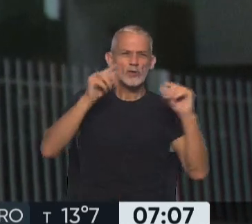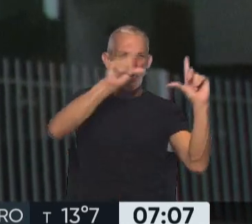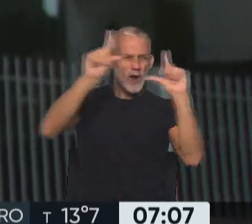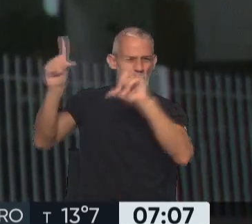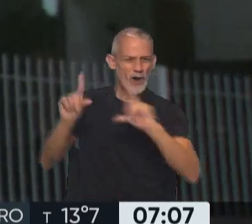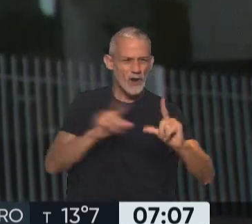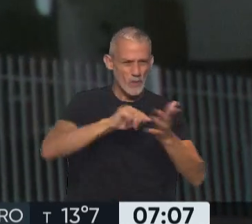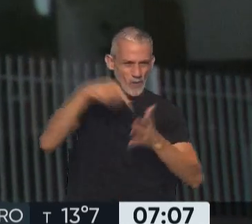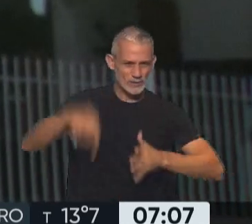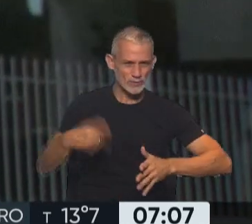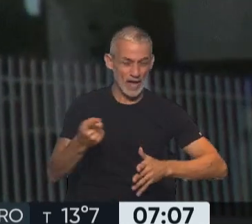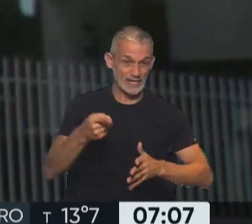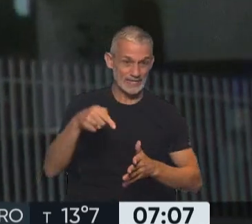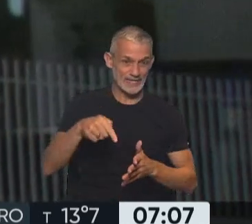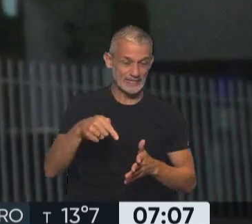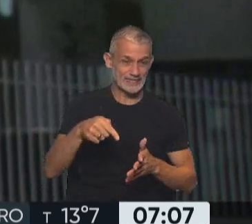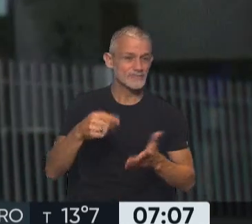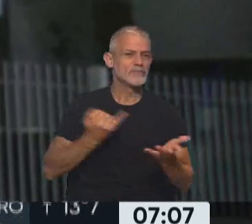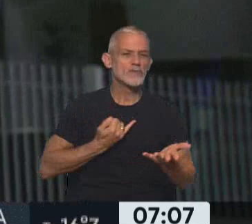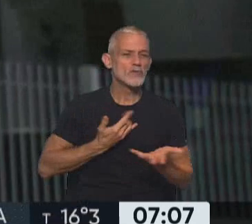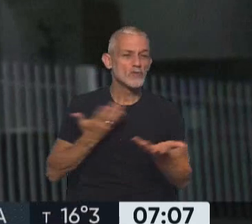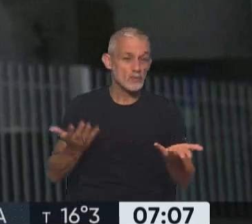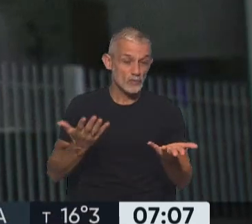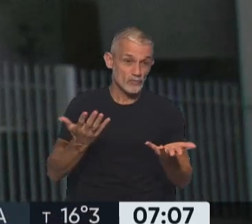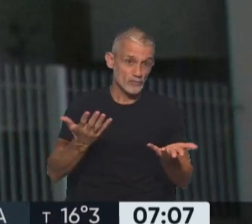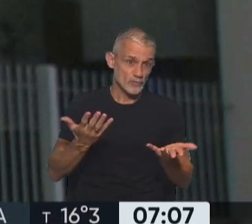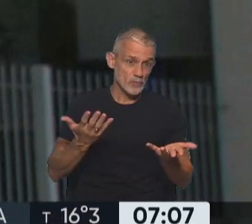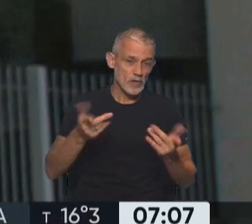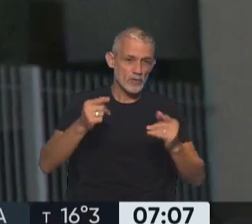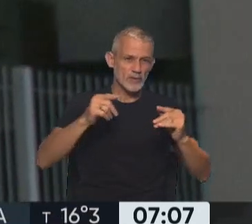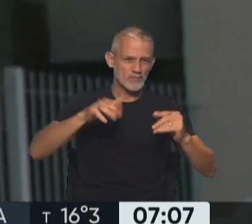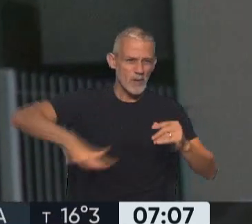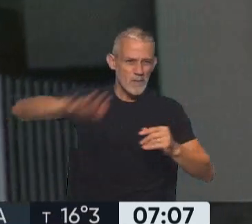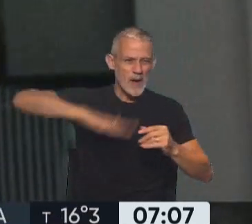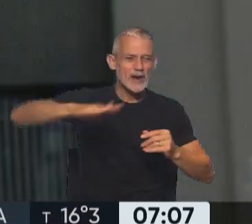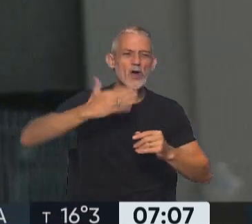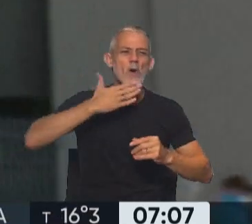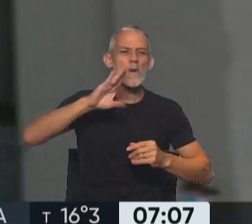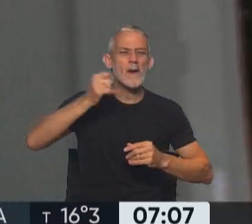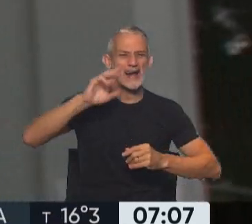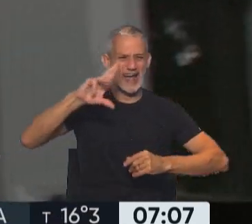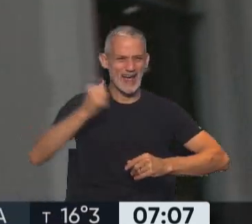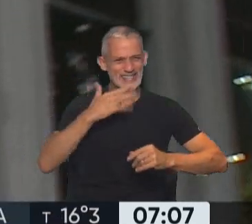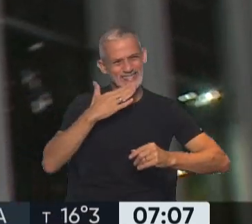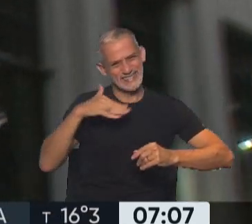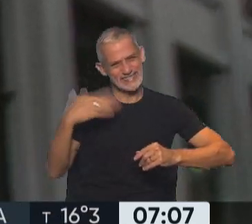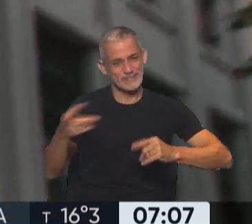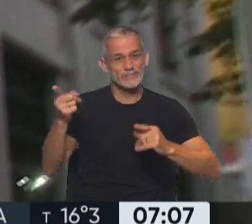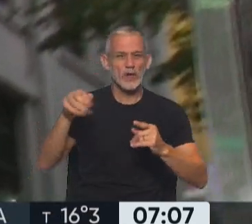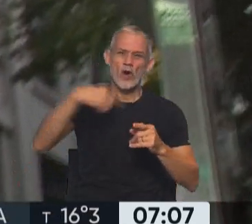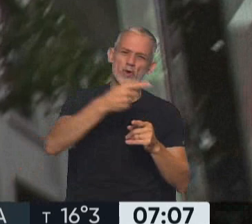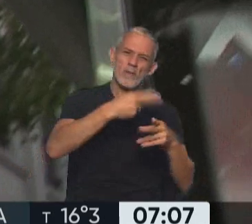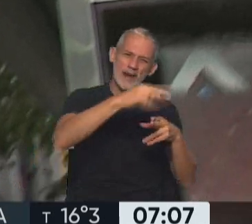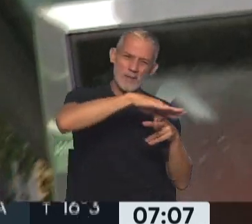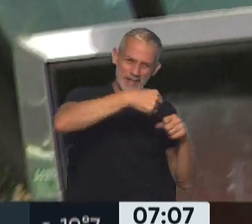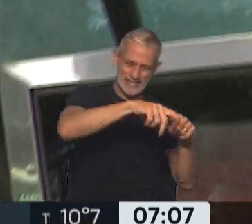recordemos, de la ciudad de Buenos Aires, en Cava, claro, la ciudad, pero en el barrio porteño de Barracas, porque se divide en dos partes, otros en Parque Patricios